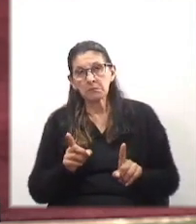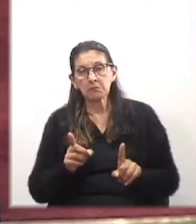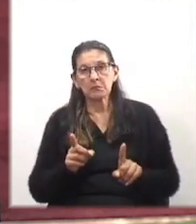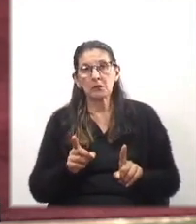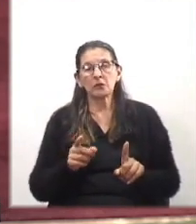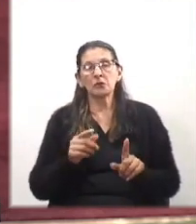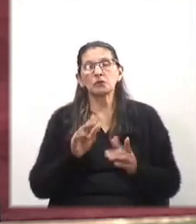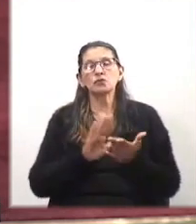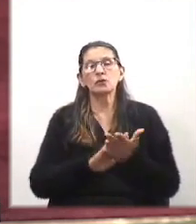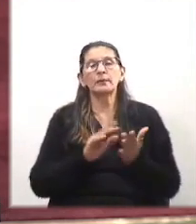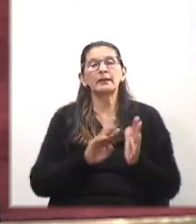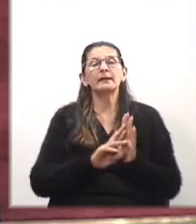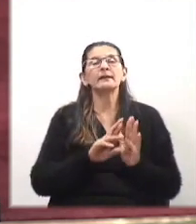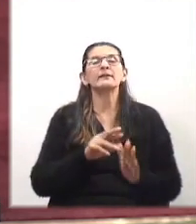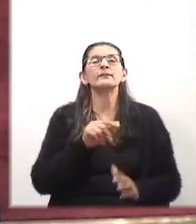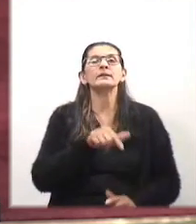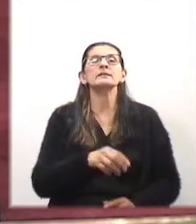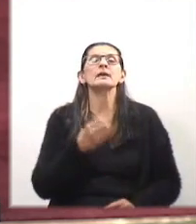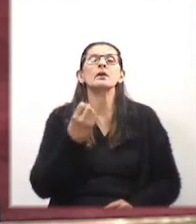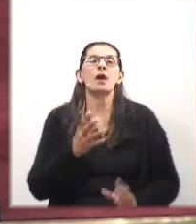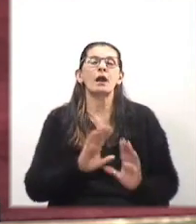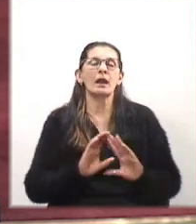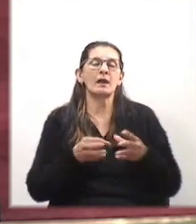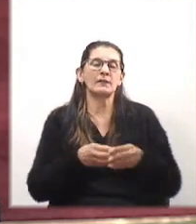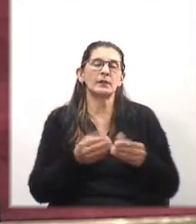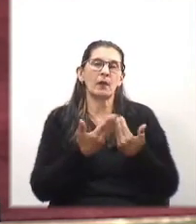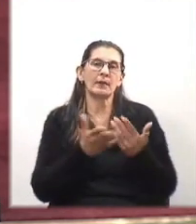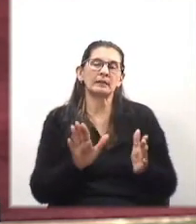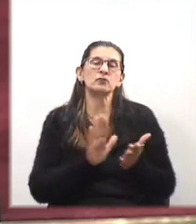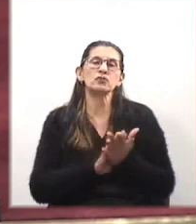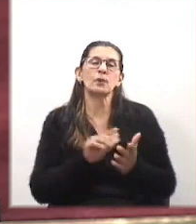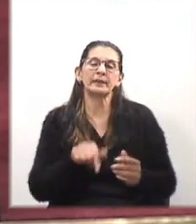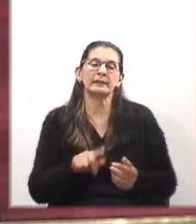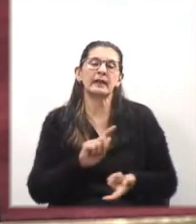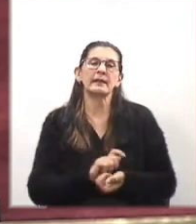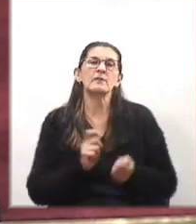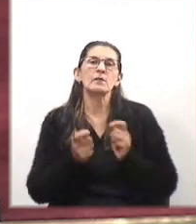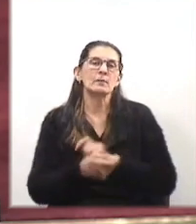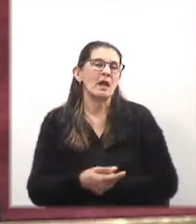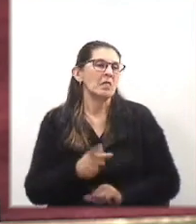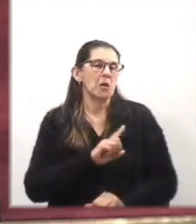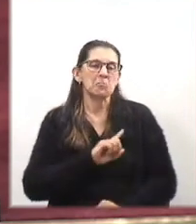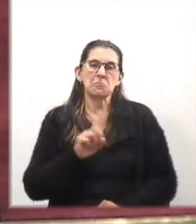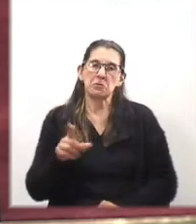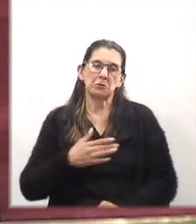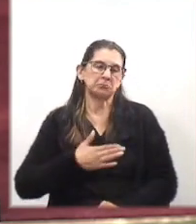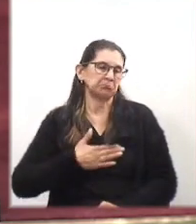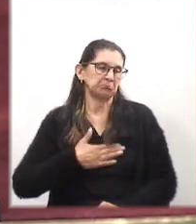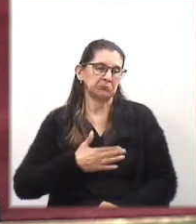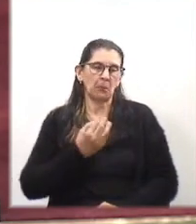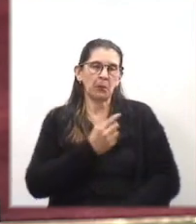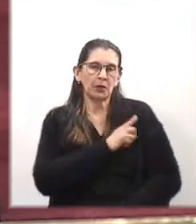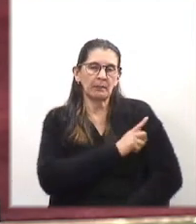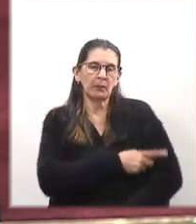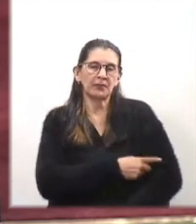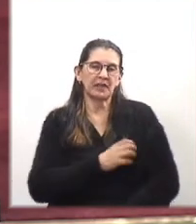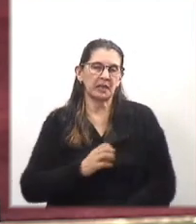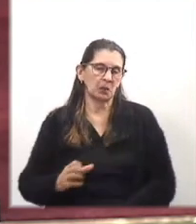las referidas a los aspectos centrales para Cabildo Abierto sobre esta reforma no fueron contempladas por el Poder